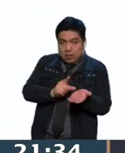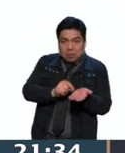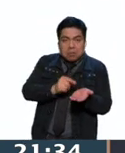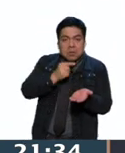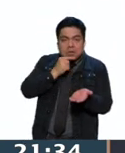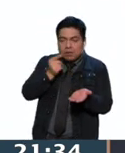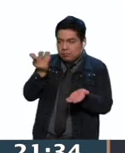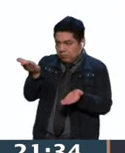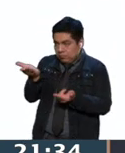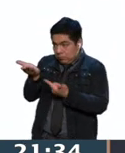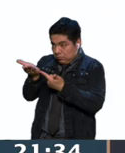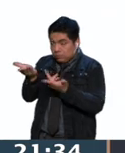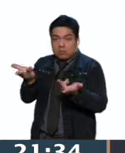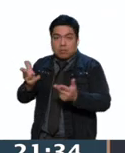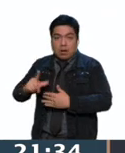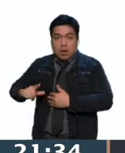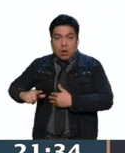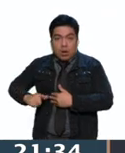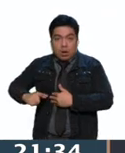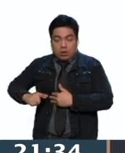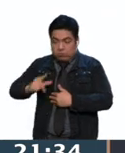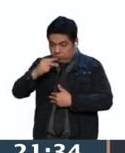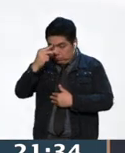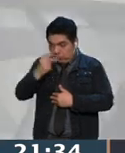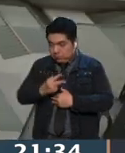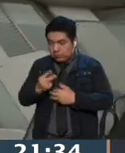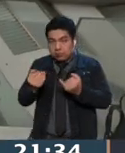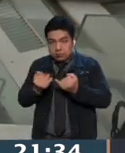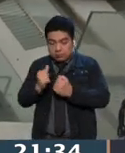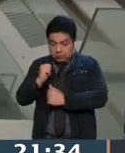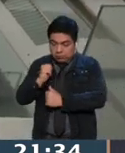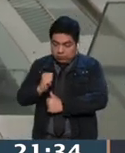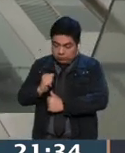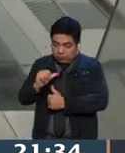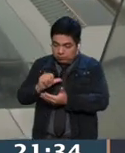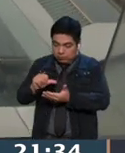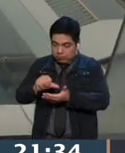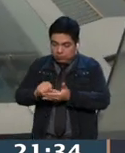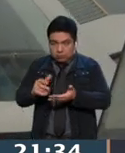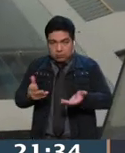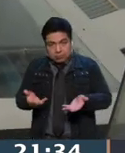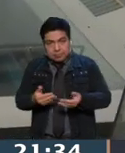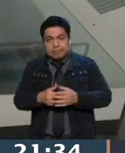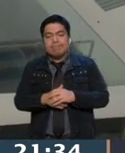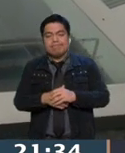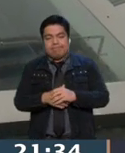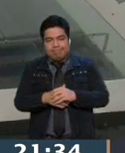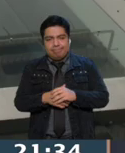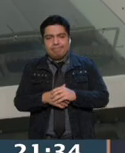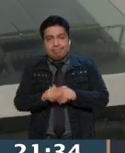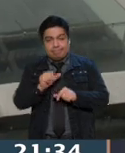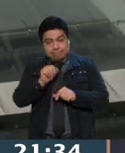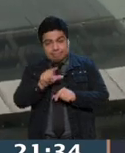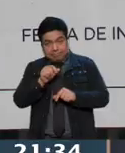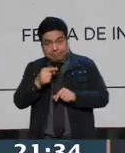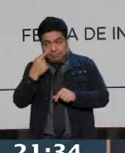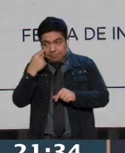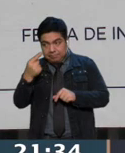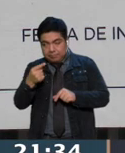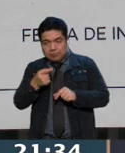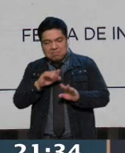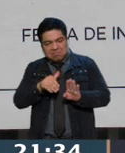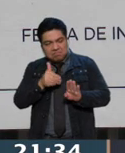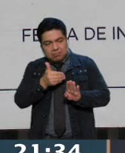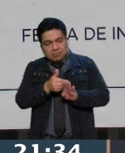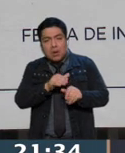labor del gobierno y de las autoridades centrales. En este sentido, también enfatizó las acciones emprendidas en